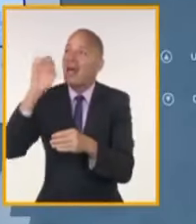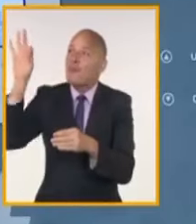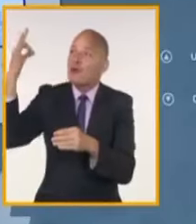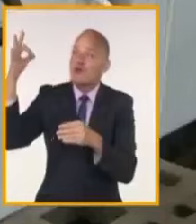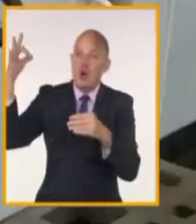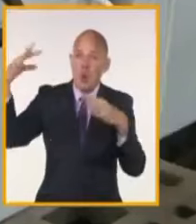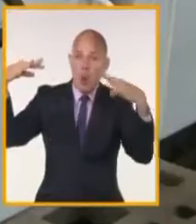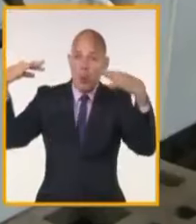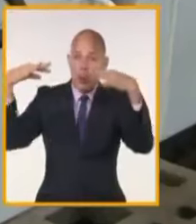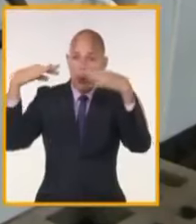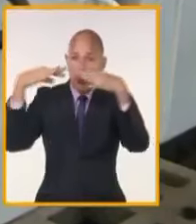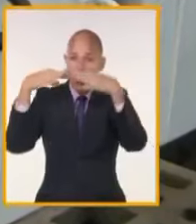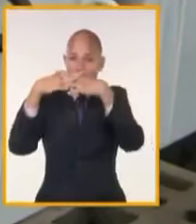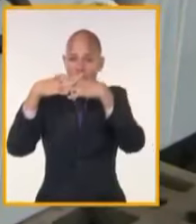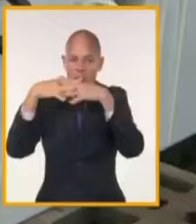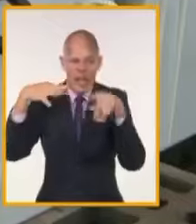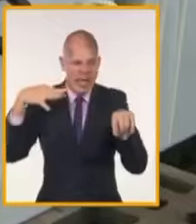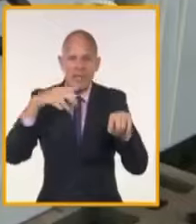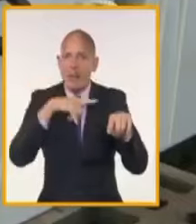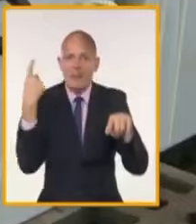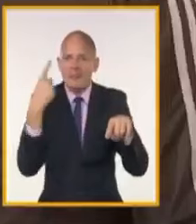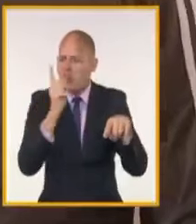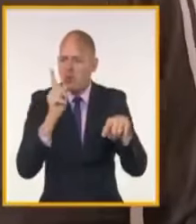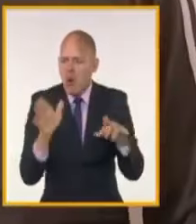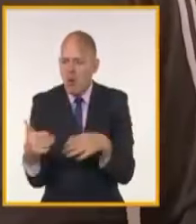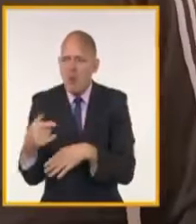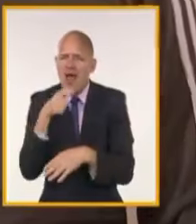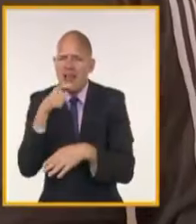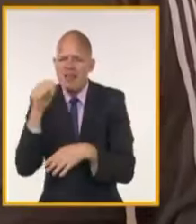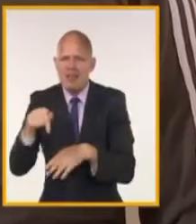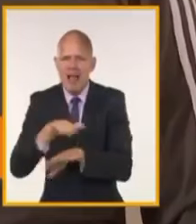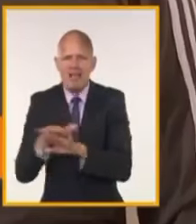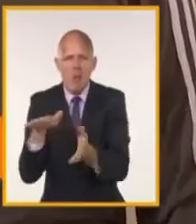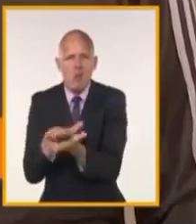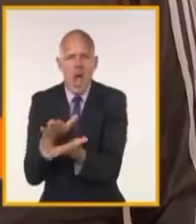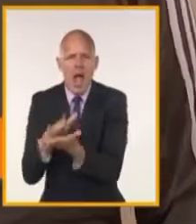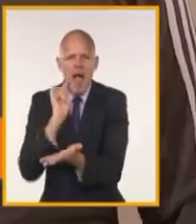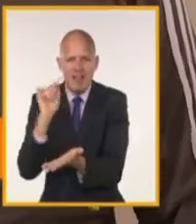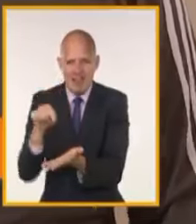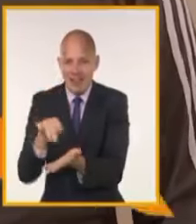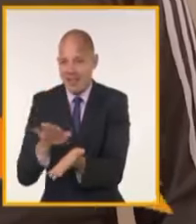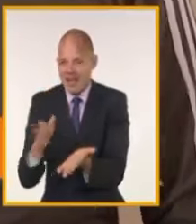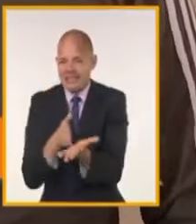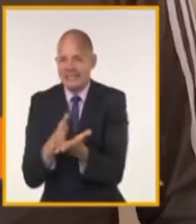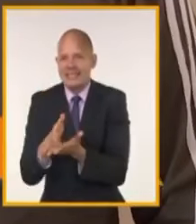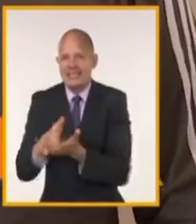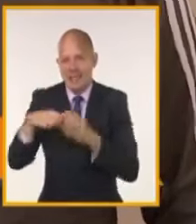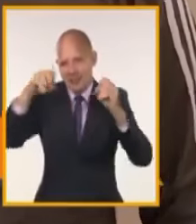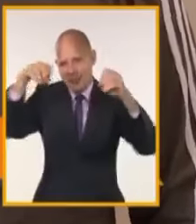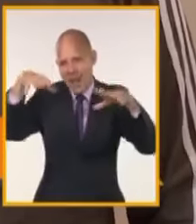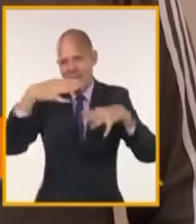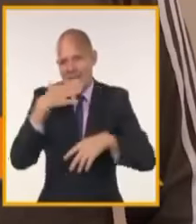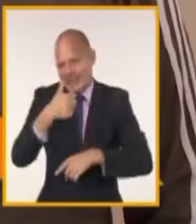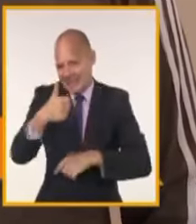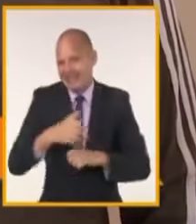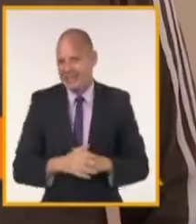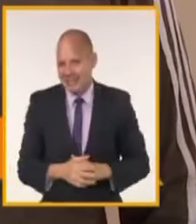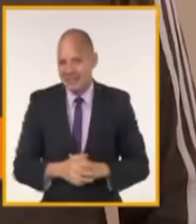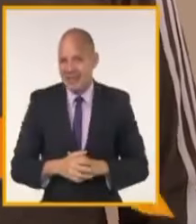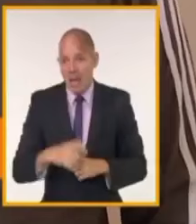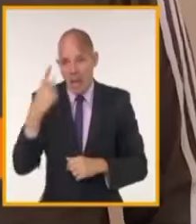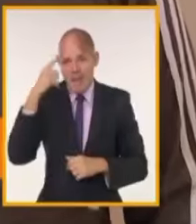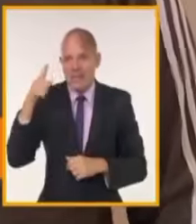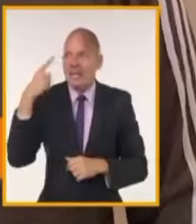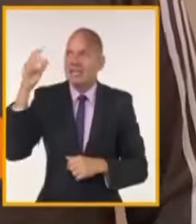esta este grupo este grupo de batería es la encargada en mantenernos que no se nos pare